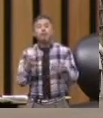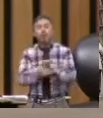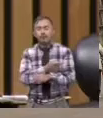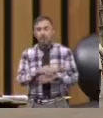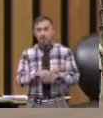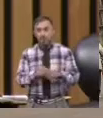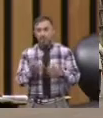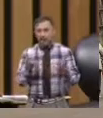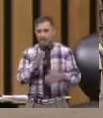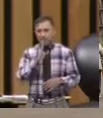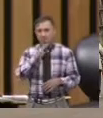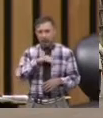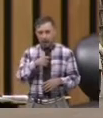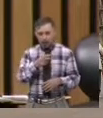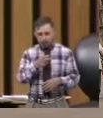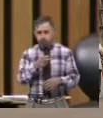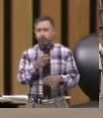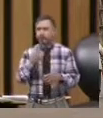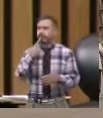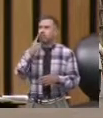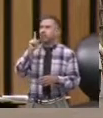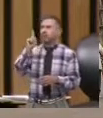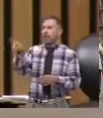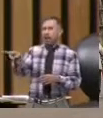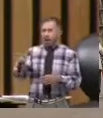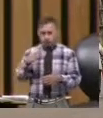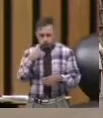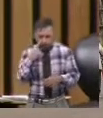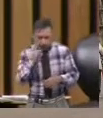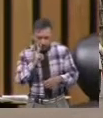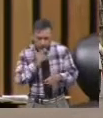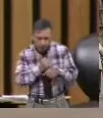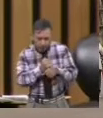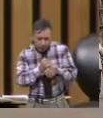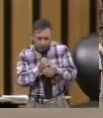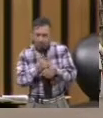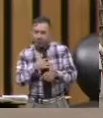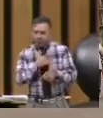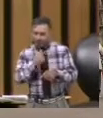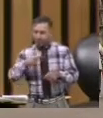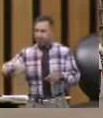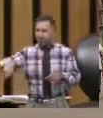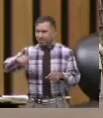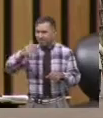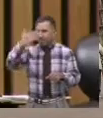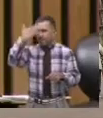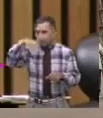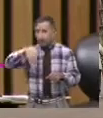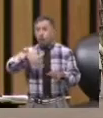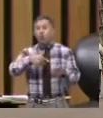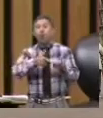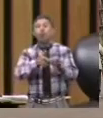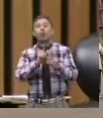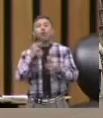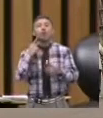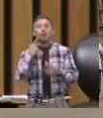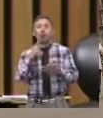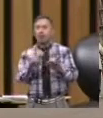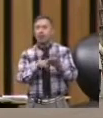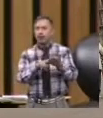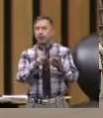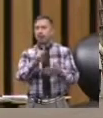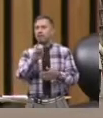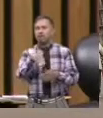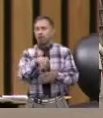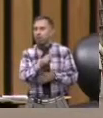motivo de queja y de investigación nos es conocida y la cometió precisamente el mismo partido, el Verde Ecologista,